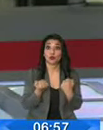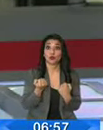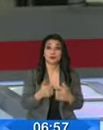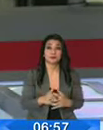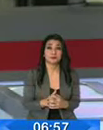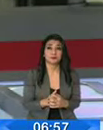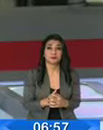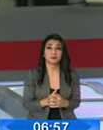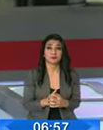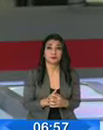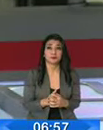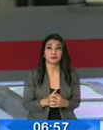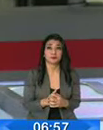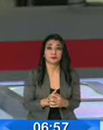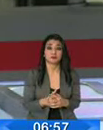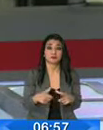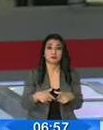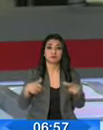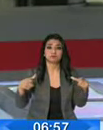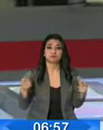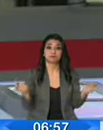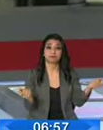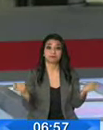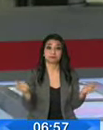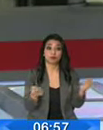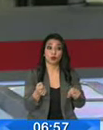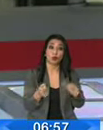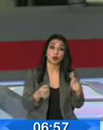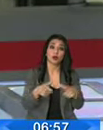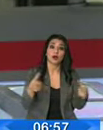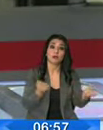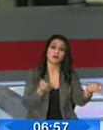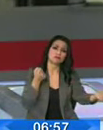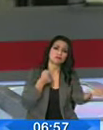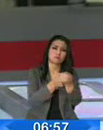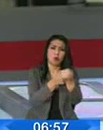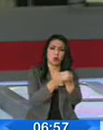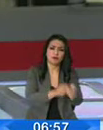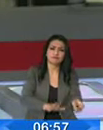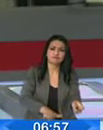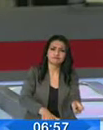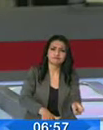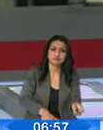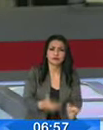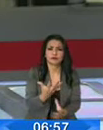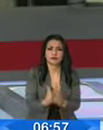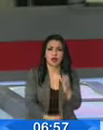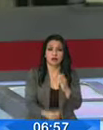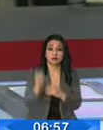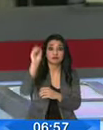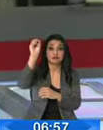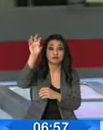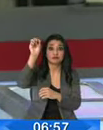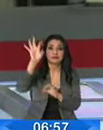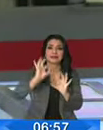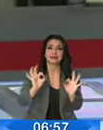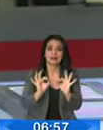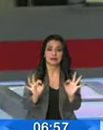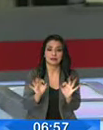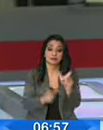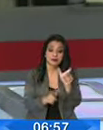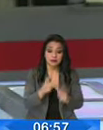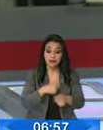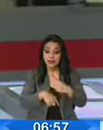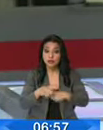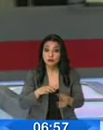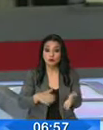que transportaba un transporte pesado impactó a un camión tras no alcanzar a frenar. La luz roja, el hecho no dejó heridos ni víctimas que